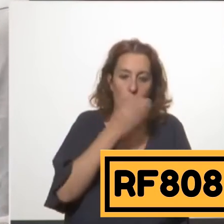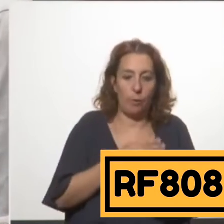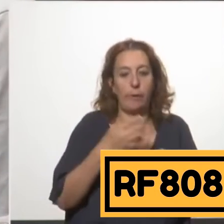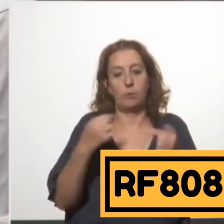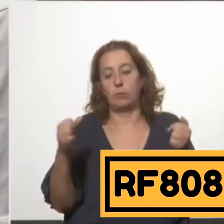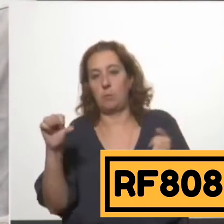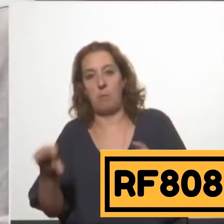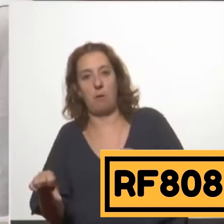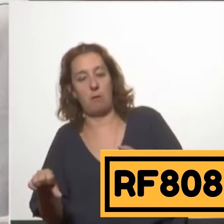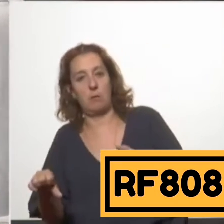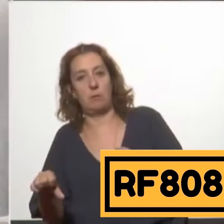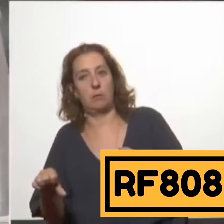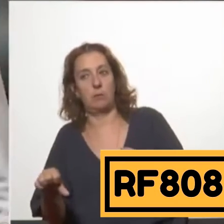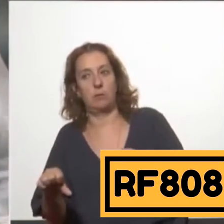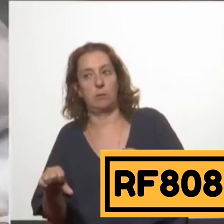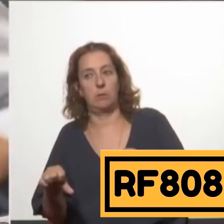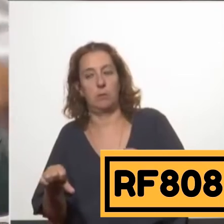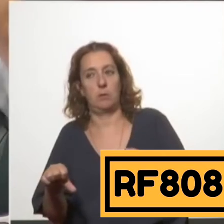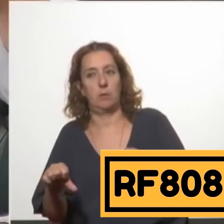hay algunos que